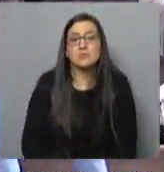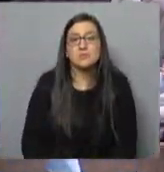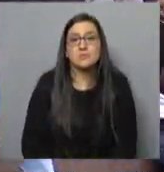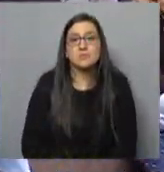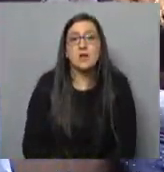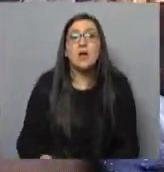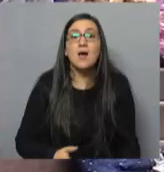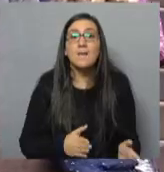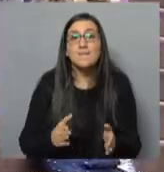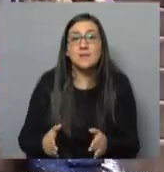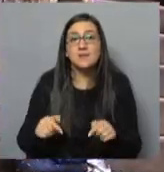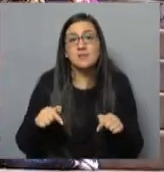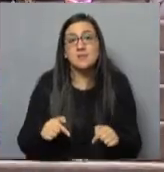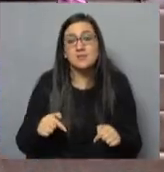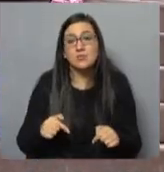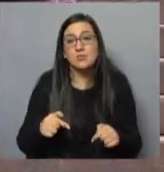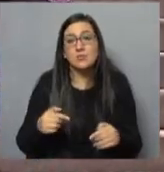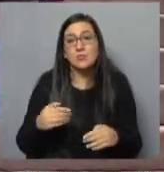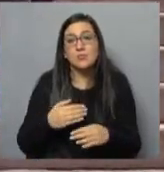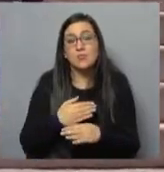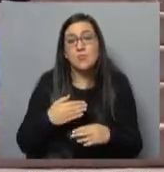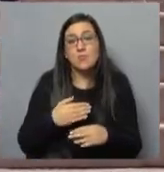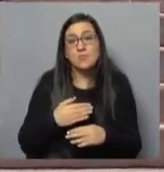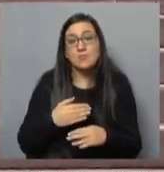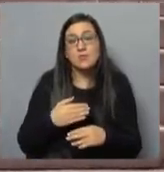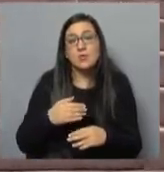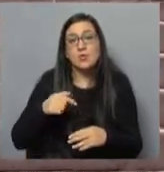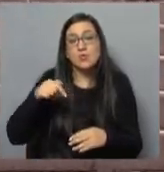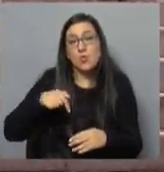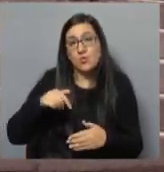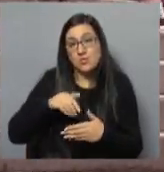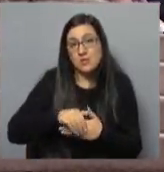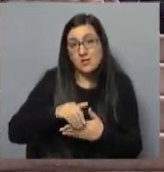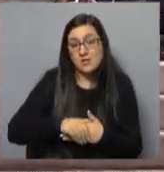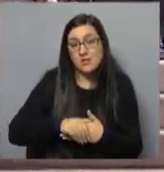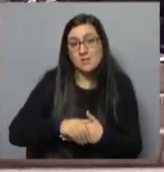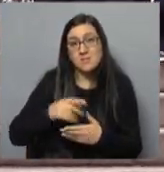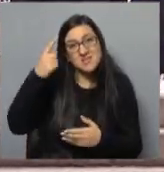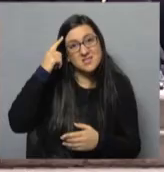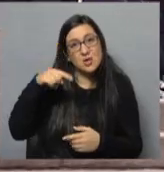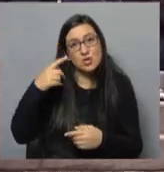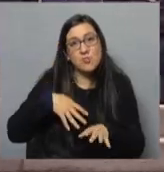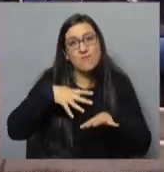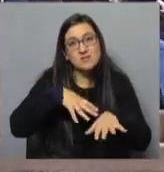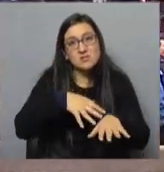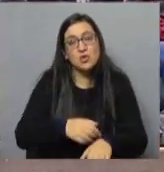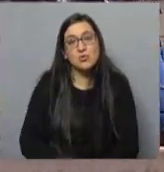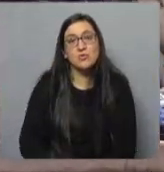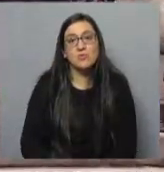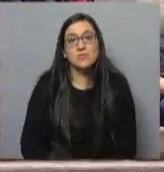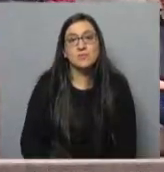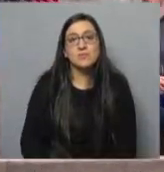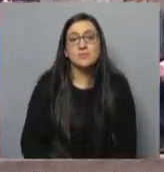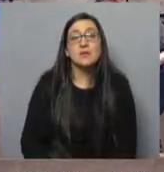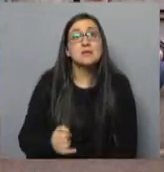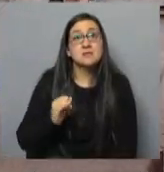esta movida puntual hoy y en la tarde, ¿están pensando algún otro tipo de movilización? Sí, teníamos planeado en